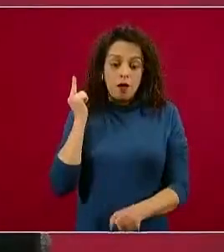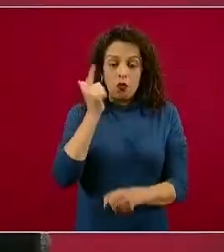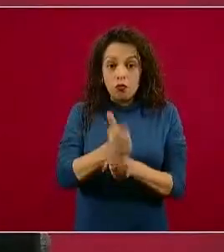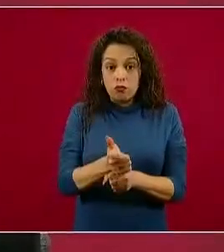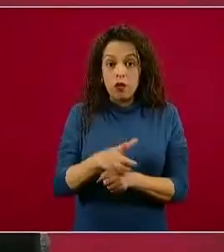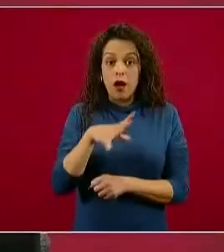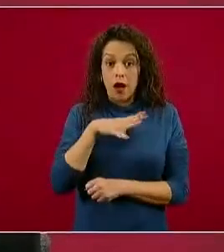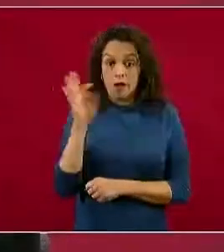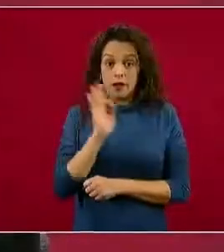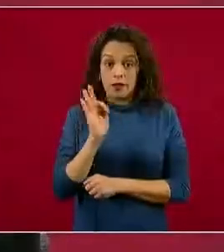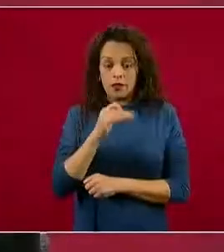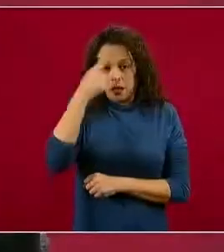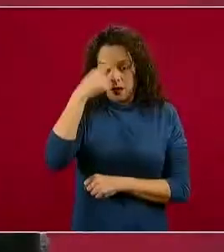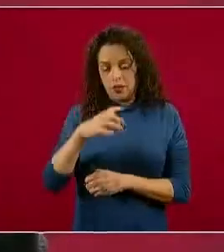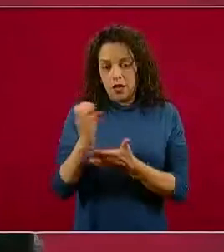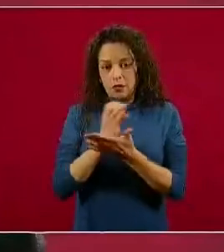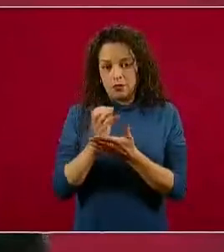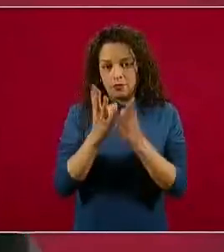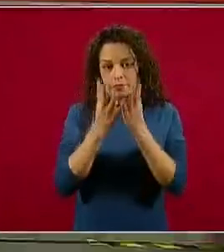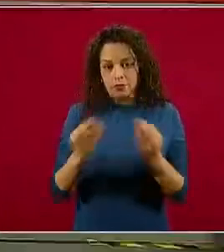desde luego, en su caso, de tratamiento.